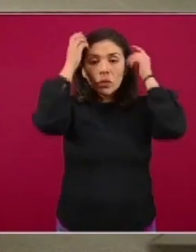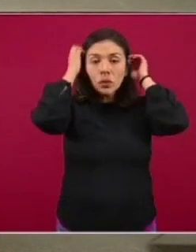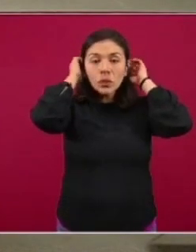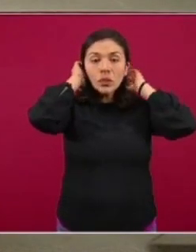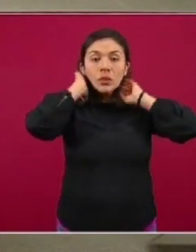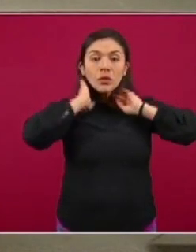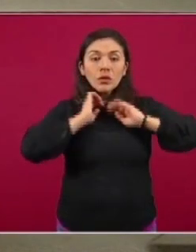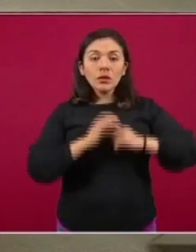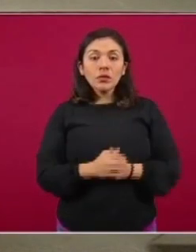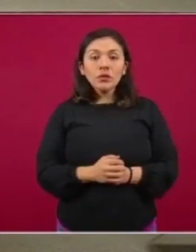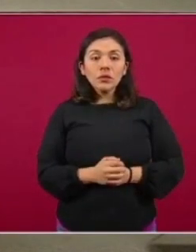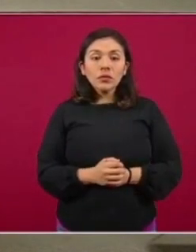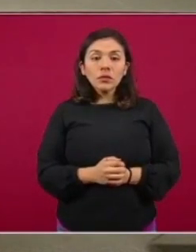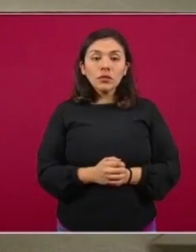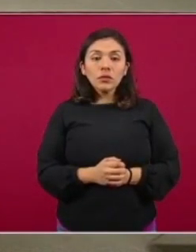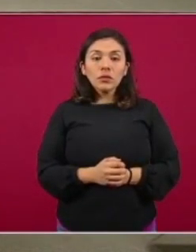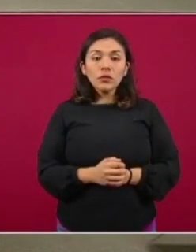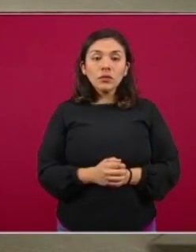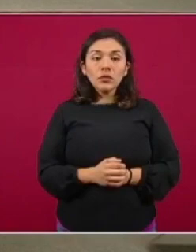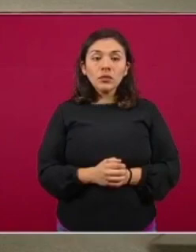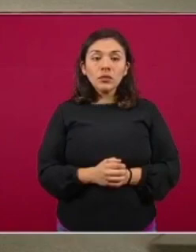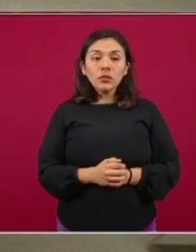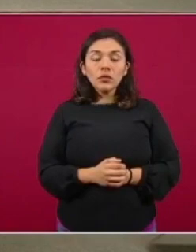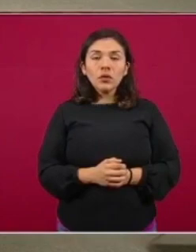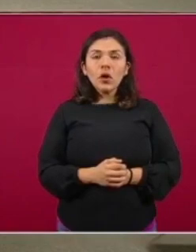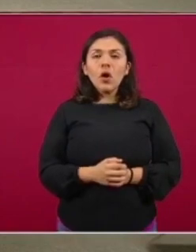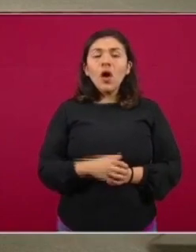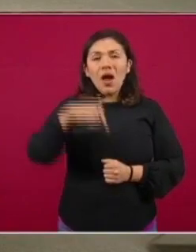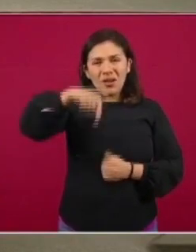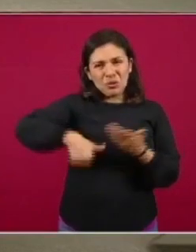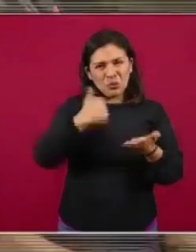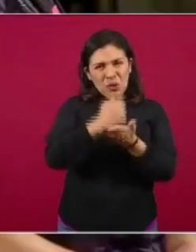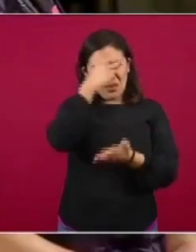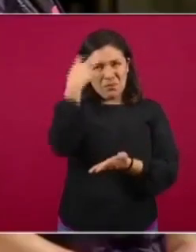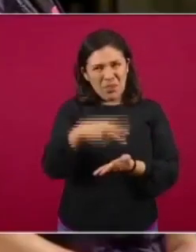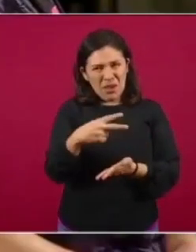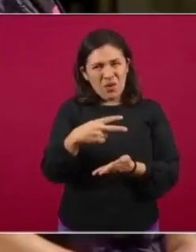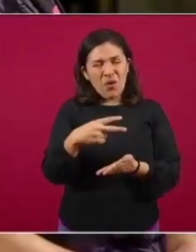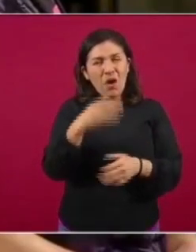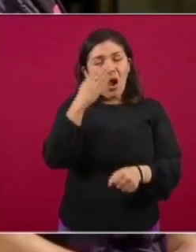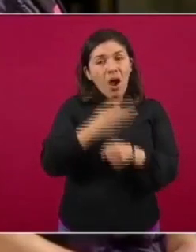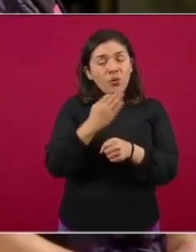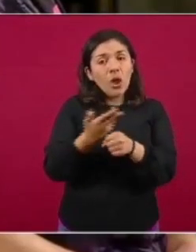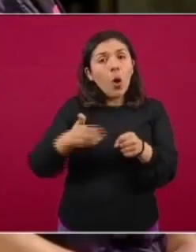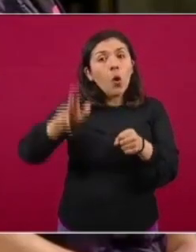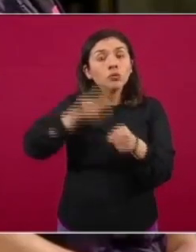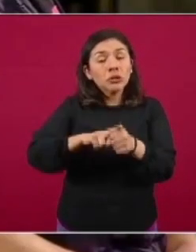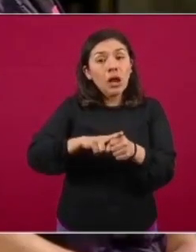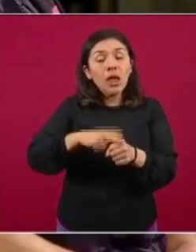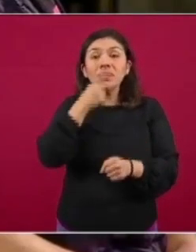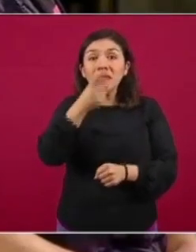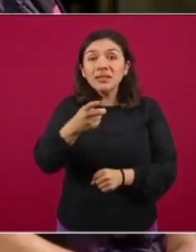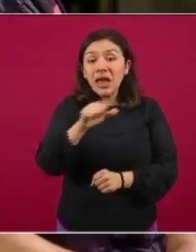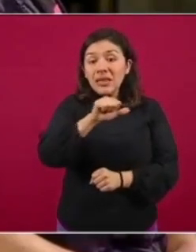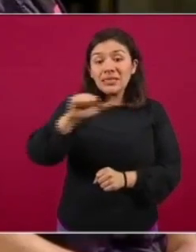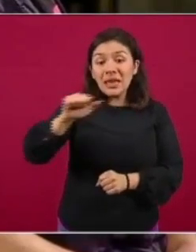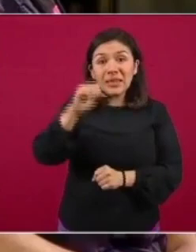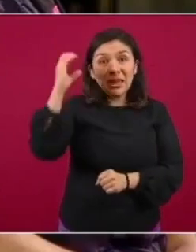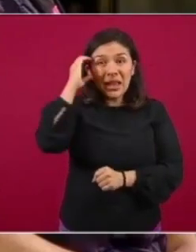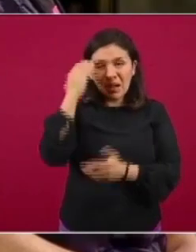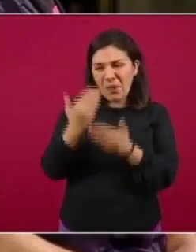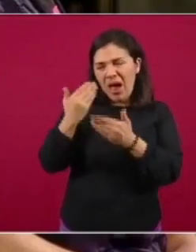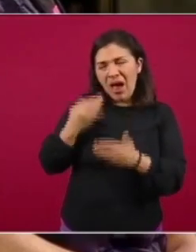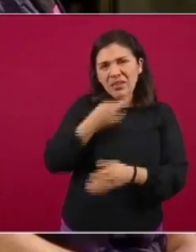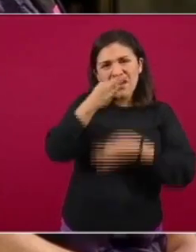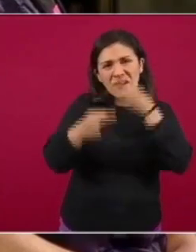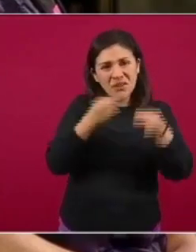Sí, adelante. Sobre la expansión hospitalaria en la Ciudad de México, ya están actualmente las 600 camas que anunciaron y lo pregunto